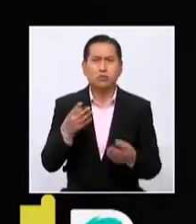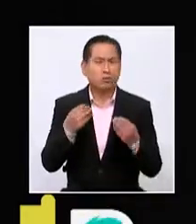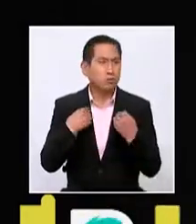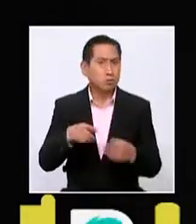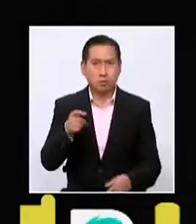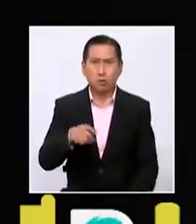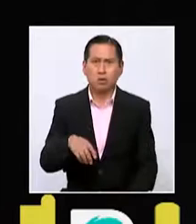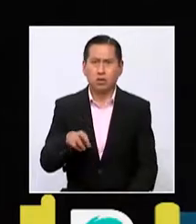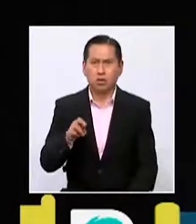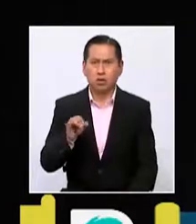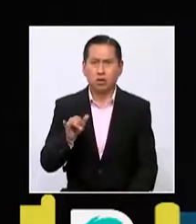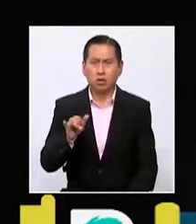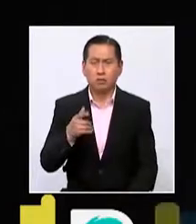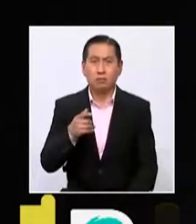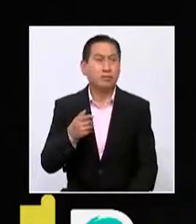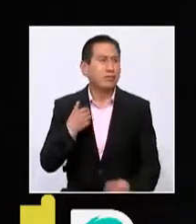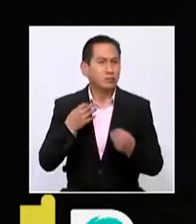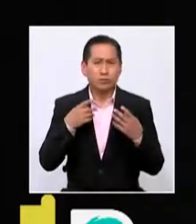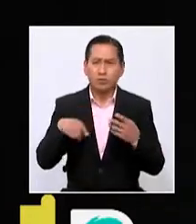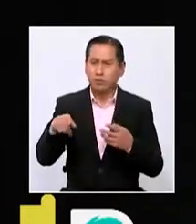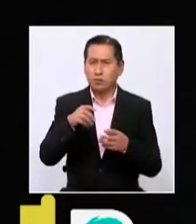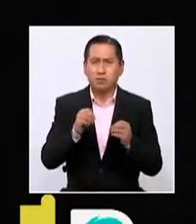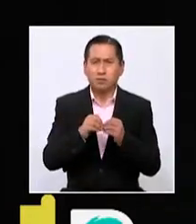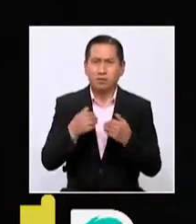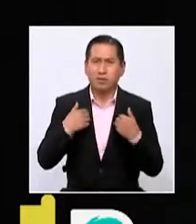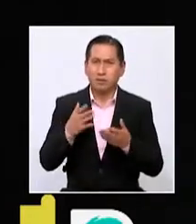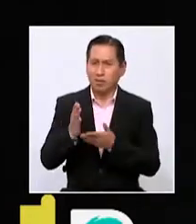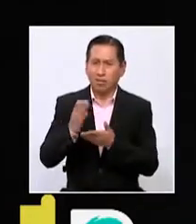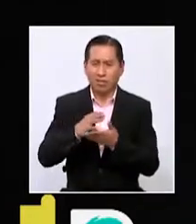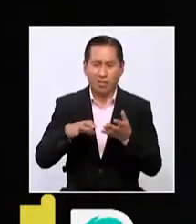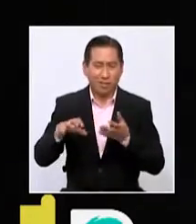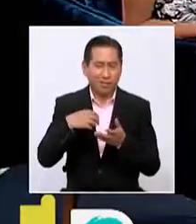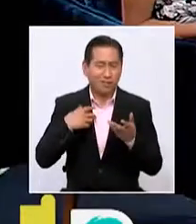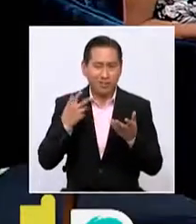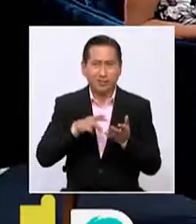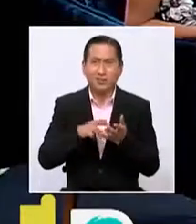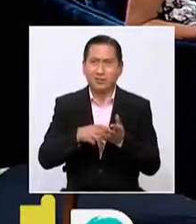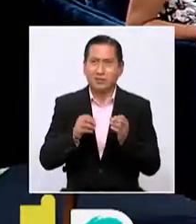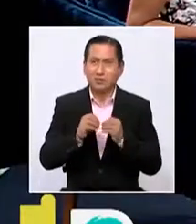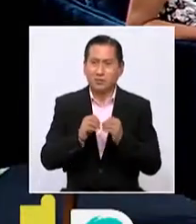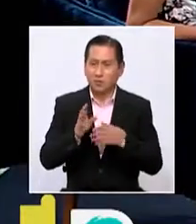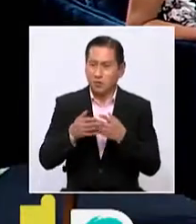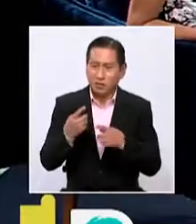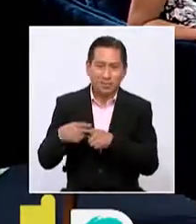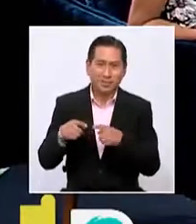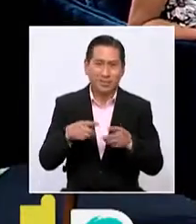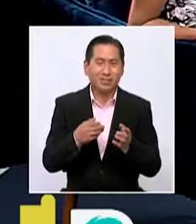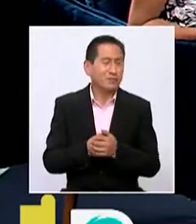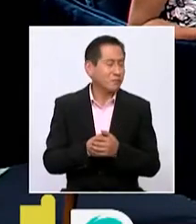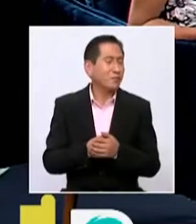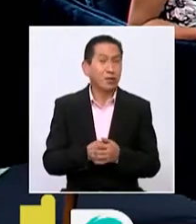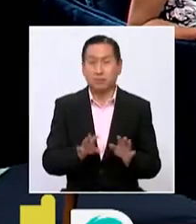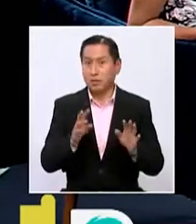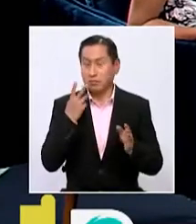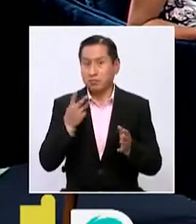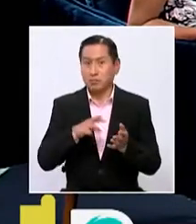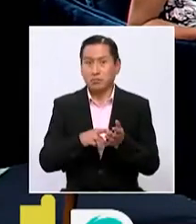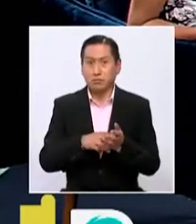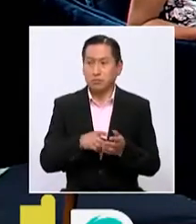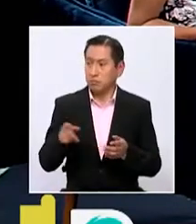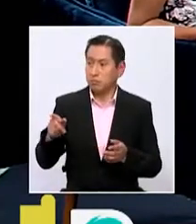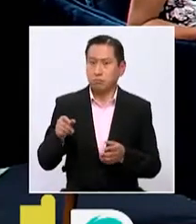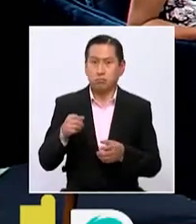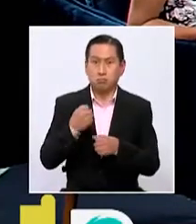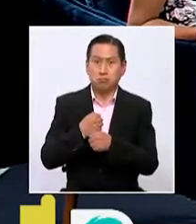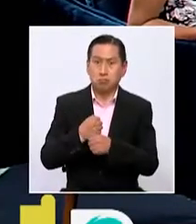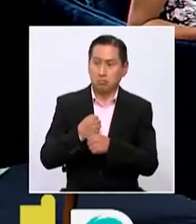Roy Kuno. Es que te cuento que hay información fragmentada, estoy tratando de hilar todas las notas de prensa. Además, mira, como showrunner y productor,